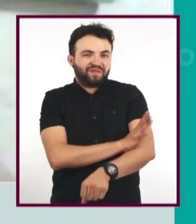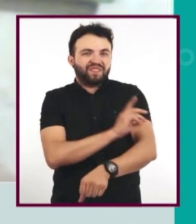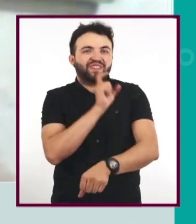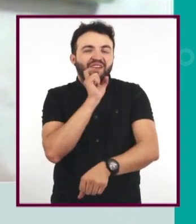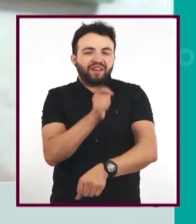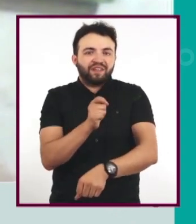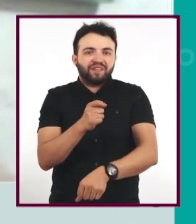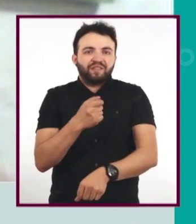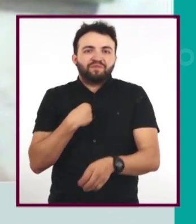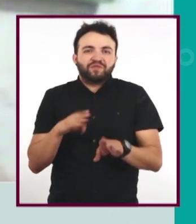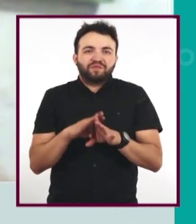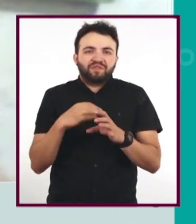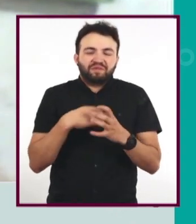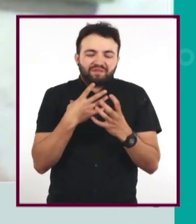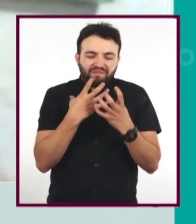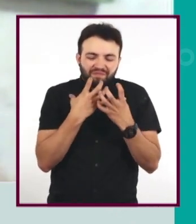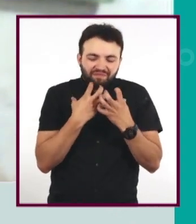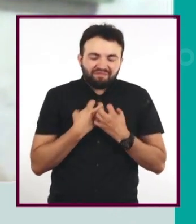frustración, enojo,